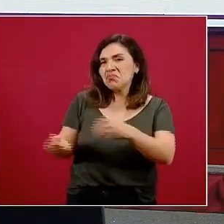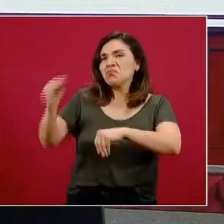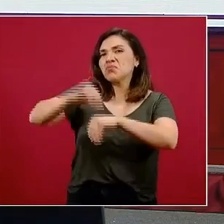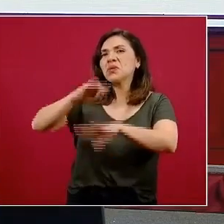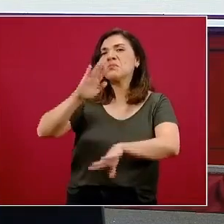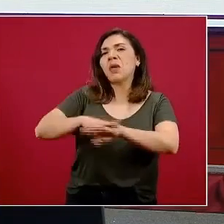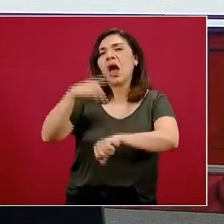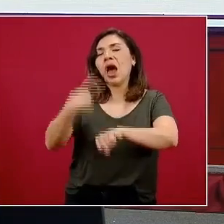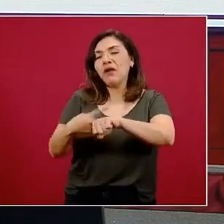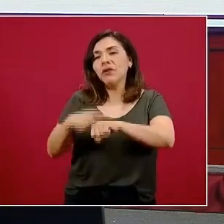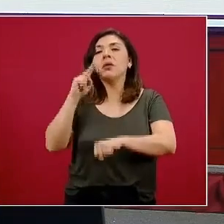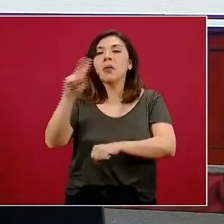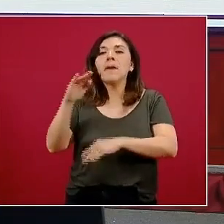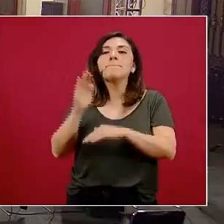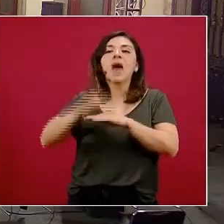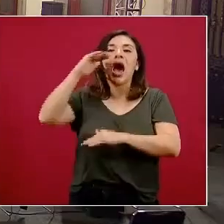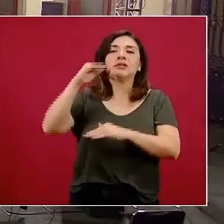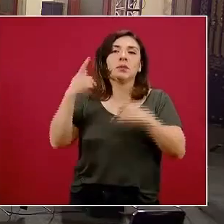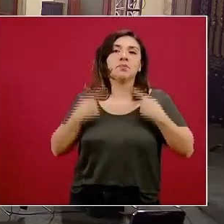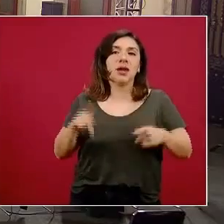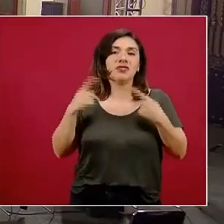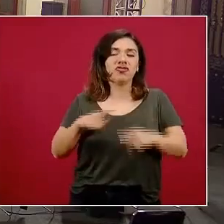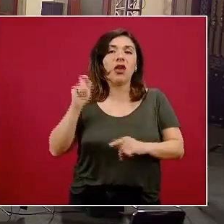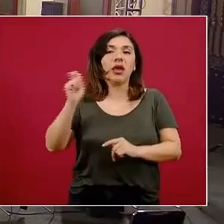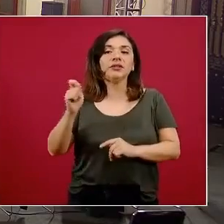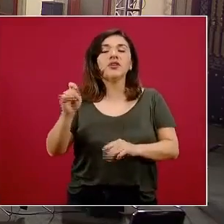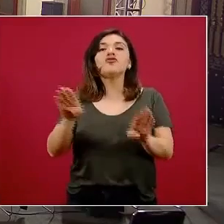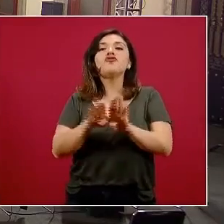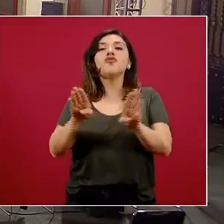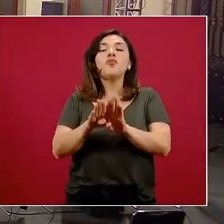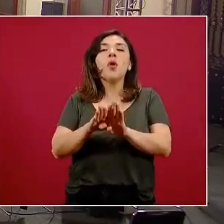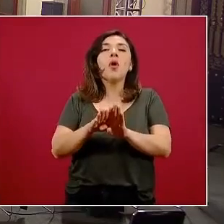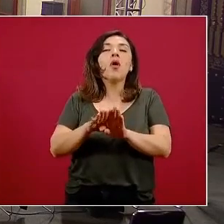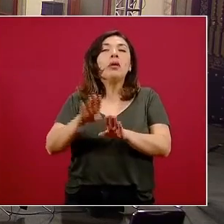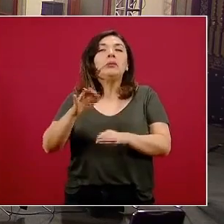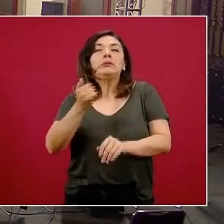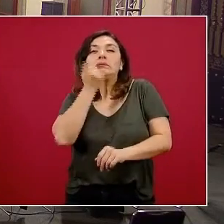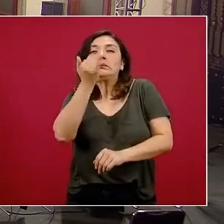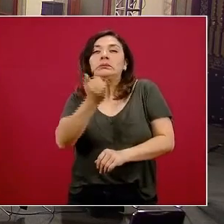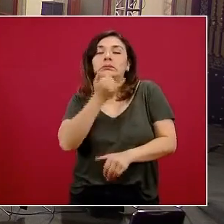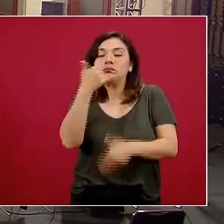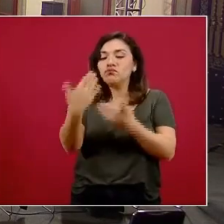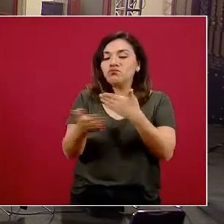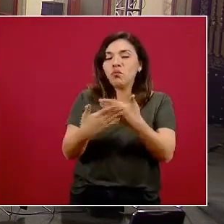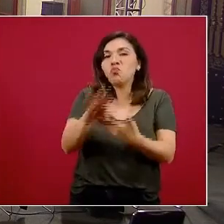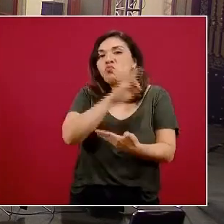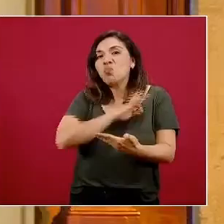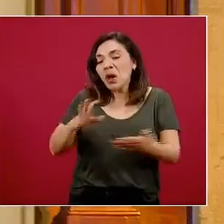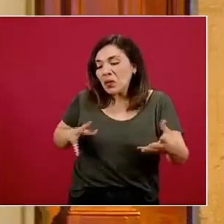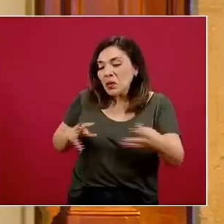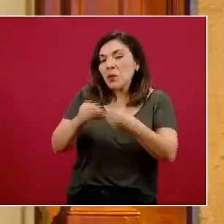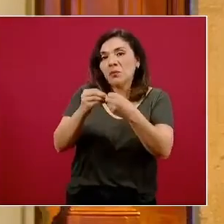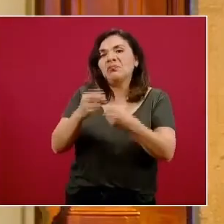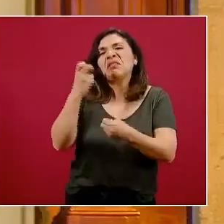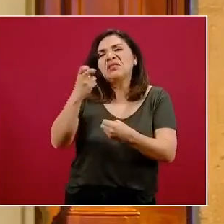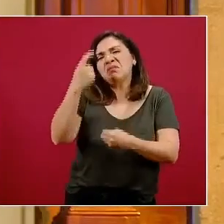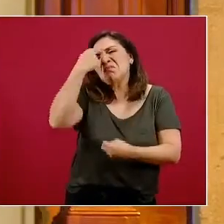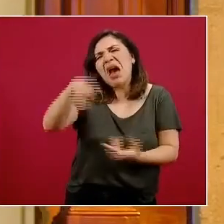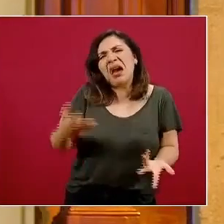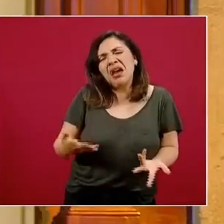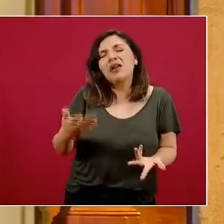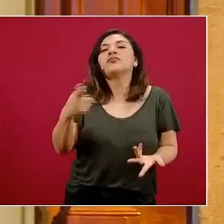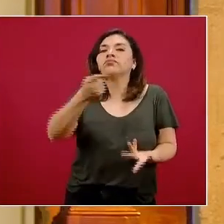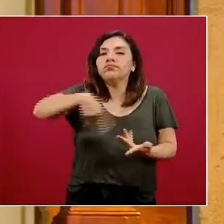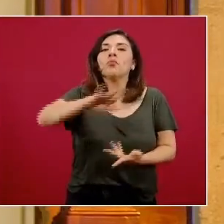obtenemos un número mayor al cual le denominamos casos estimados. ¿Por qué hacemos esta estimación? Precisamente